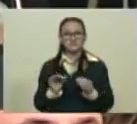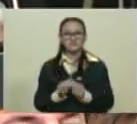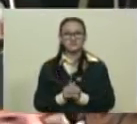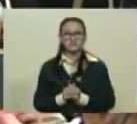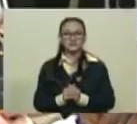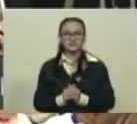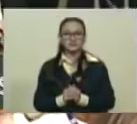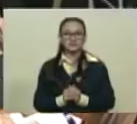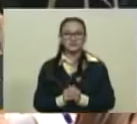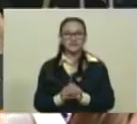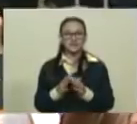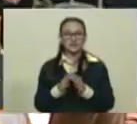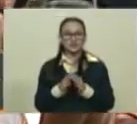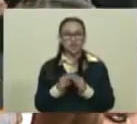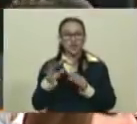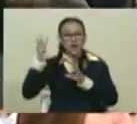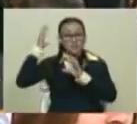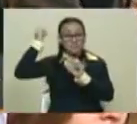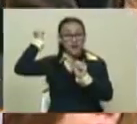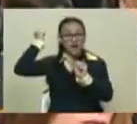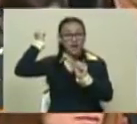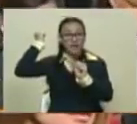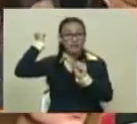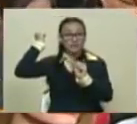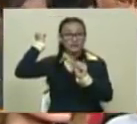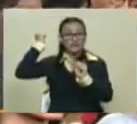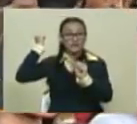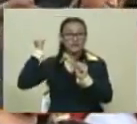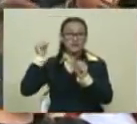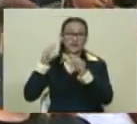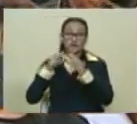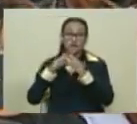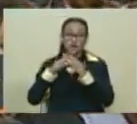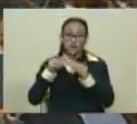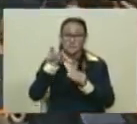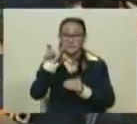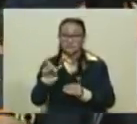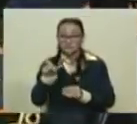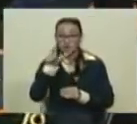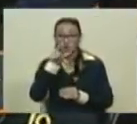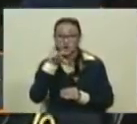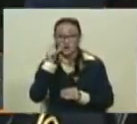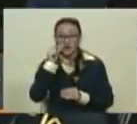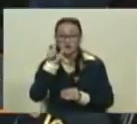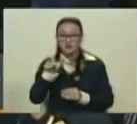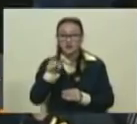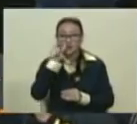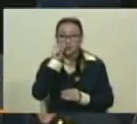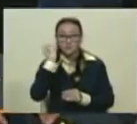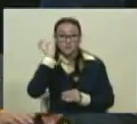a todas las embajadas, embajadores, embajadoras,